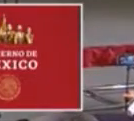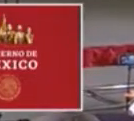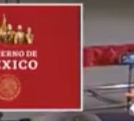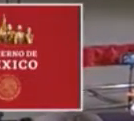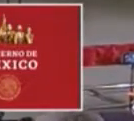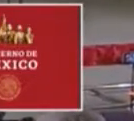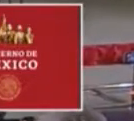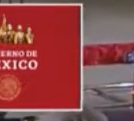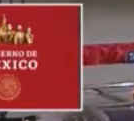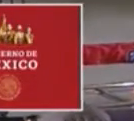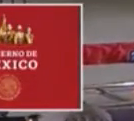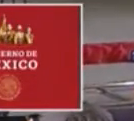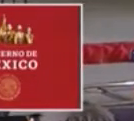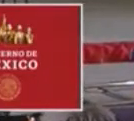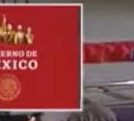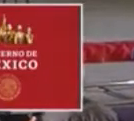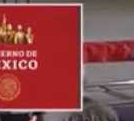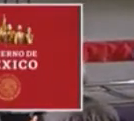la